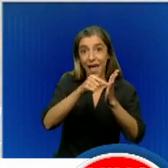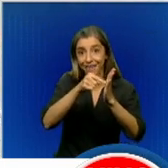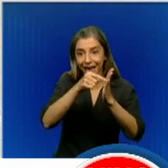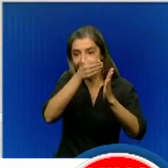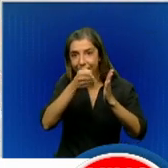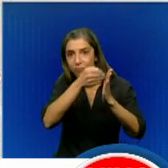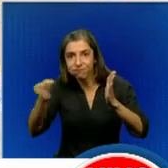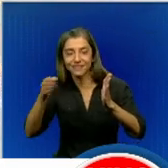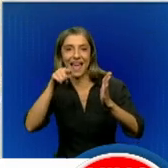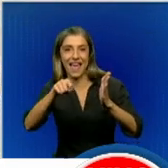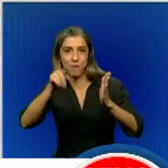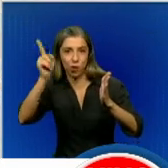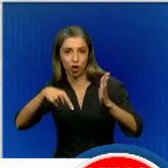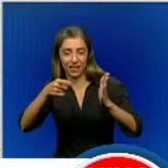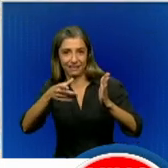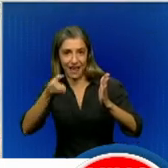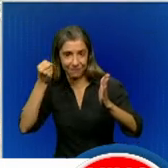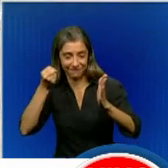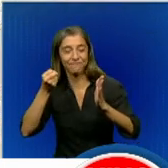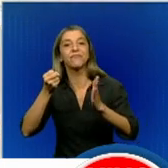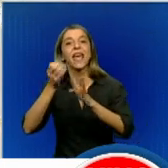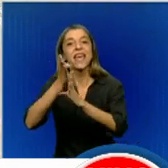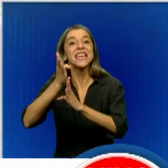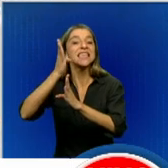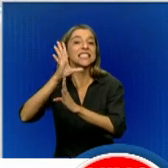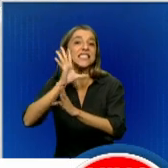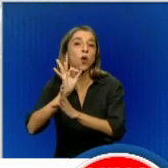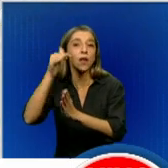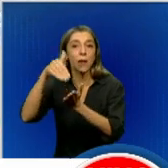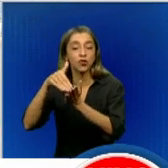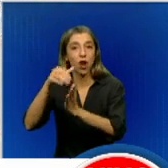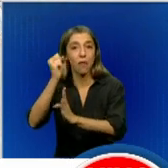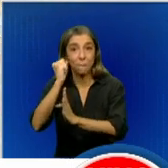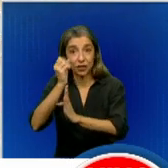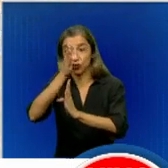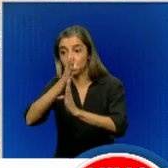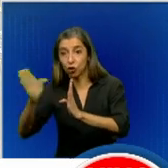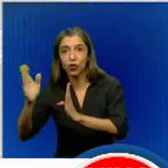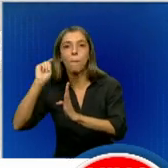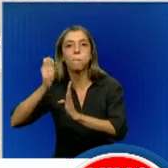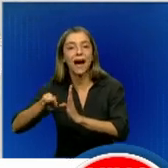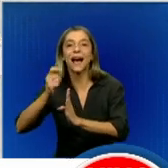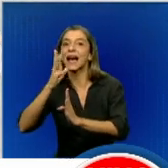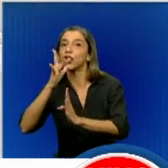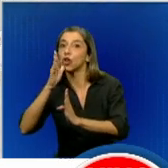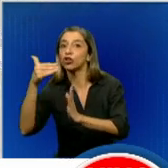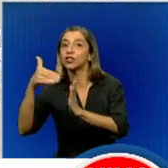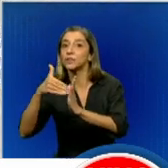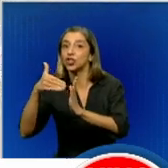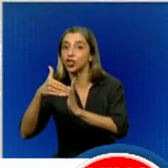y de 50 millones de pesos en adelante pagará 14 millones